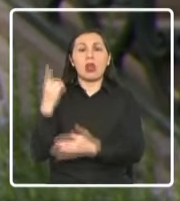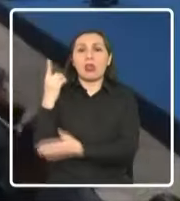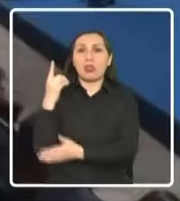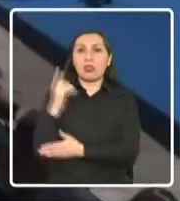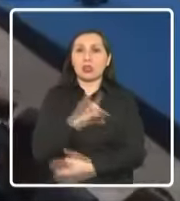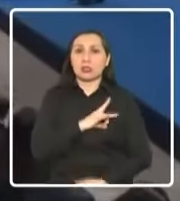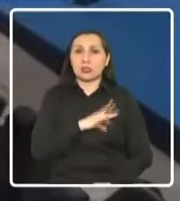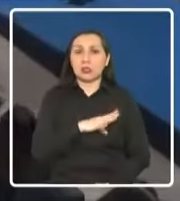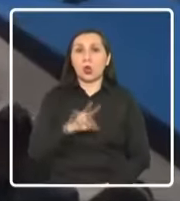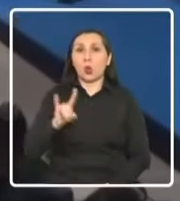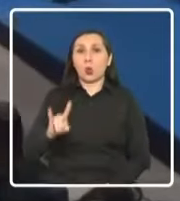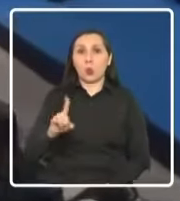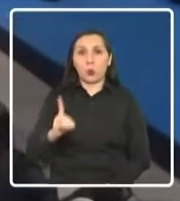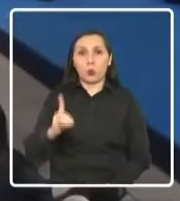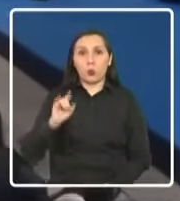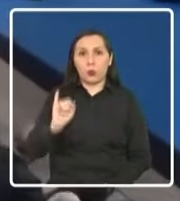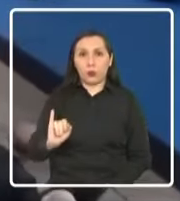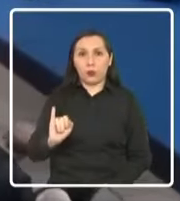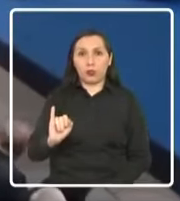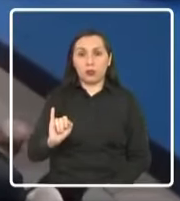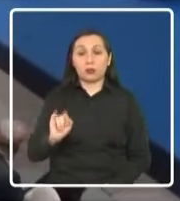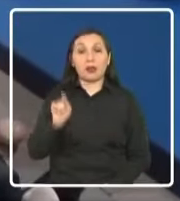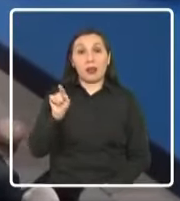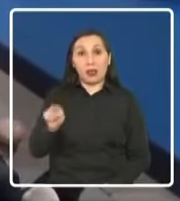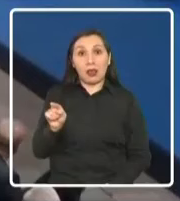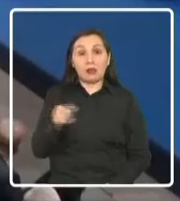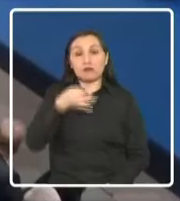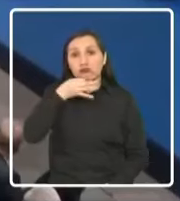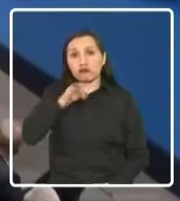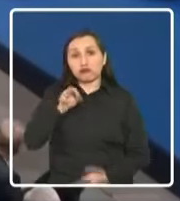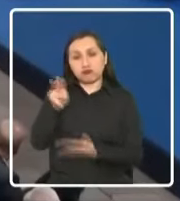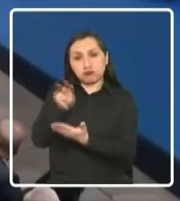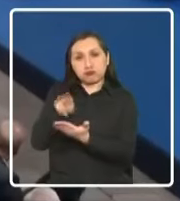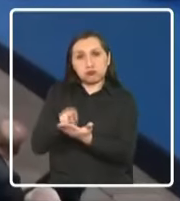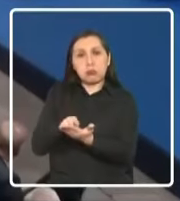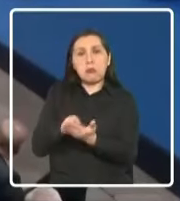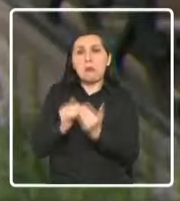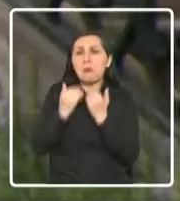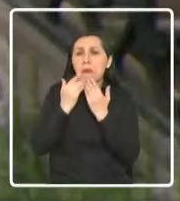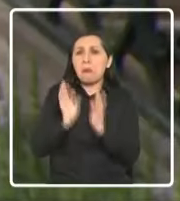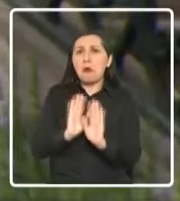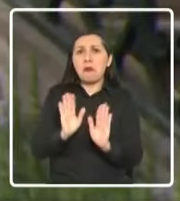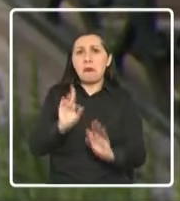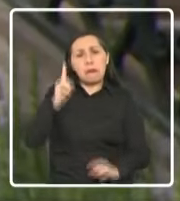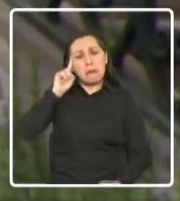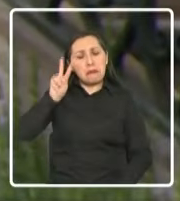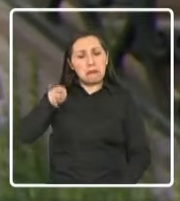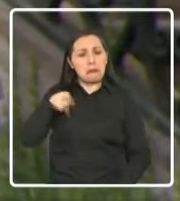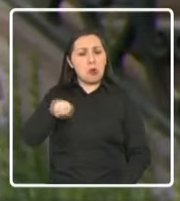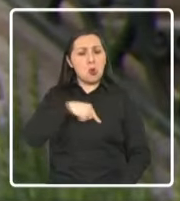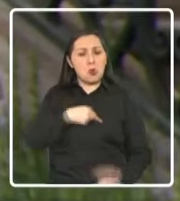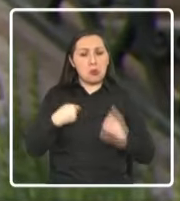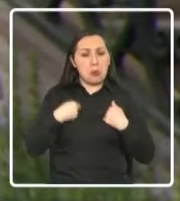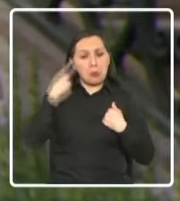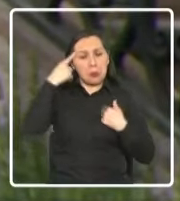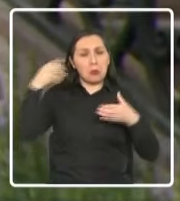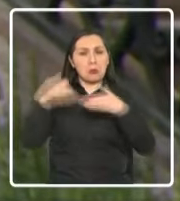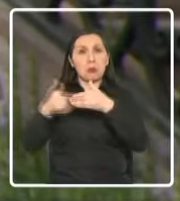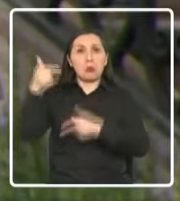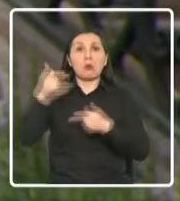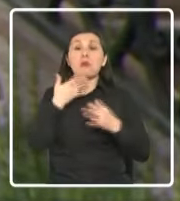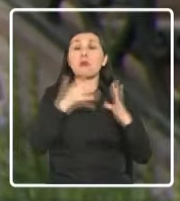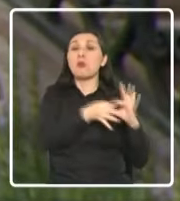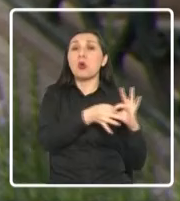derecha chilena, la UDI, en donde señalaba que no tenía por qué hacer ningún mea culpa como partido porque